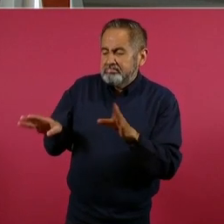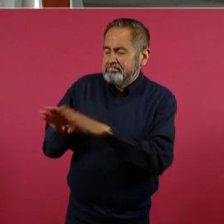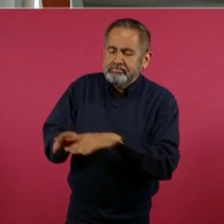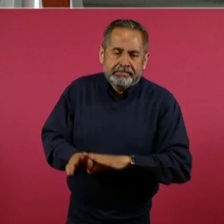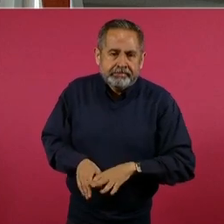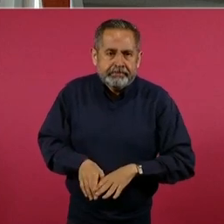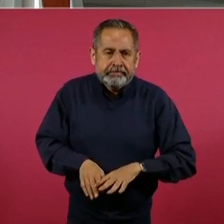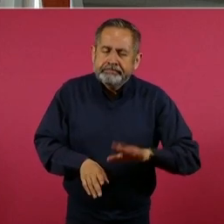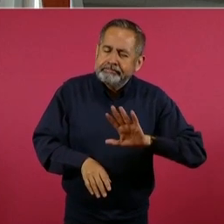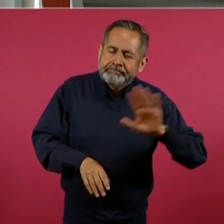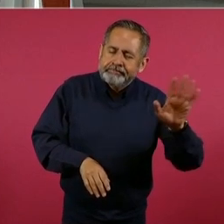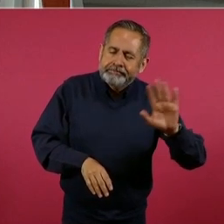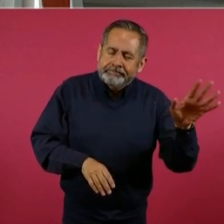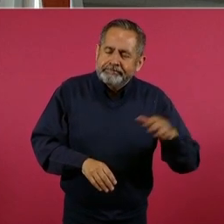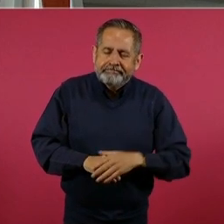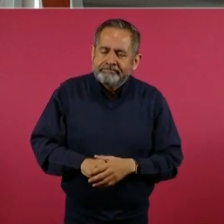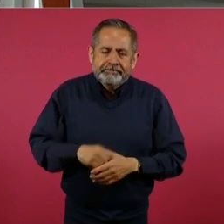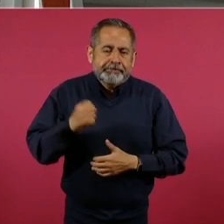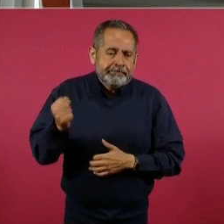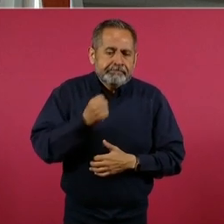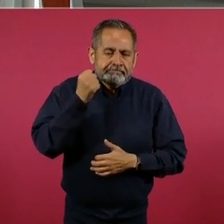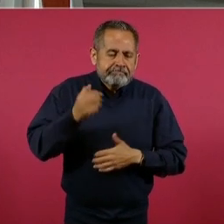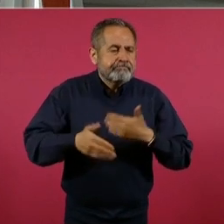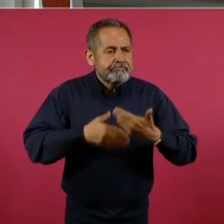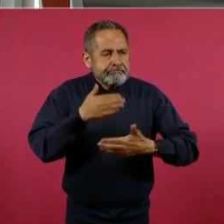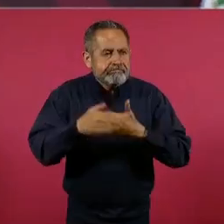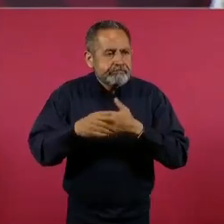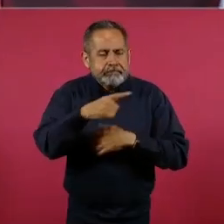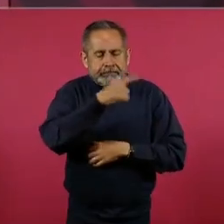Afortunadamente fue cambiando y